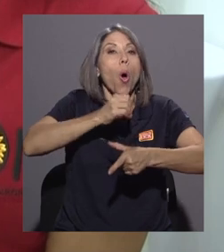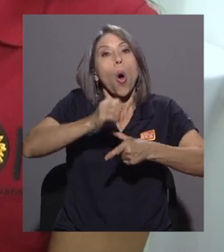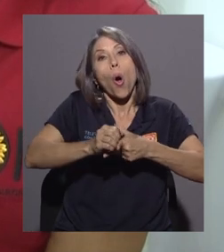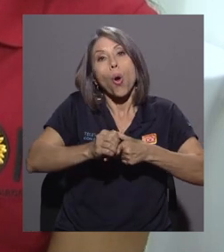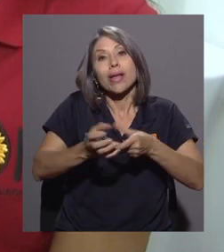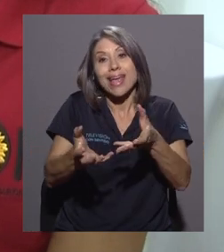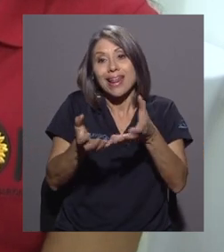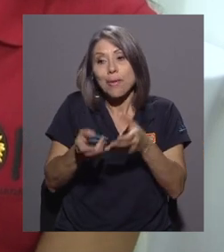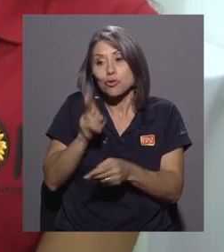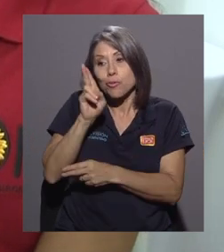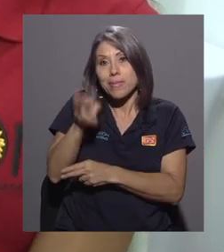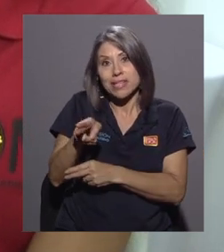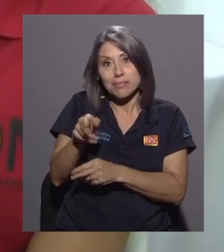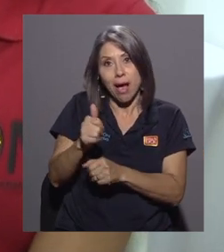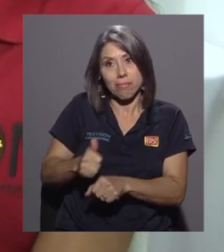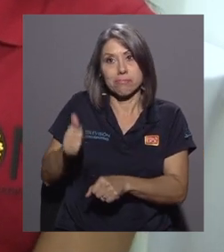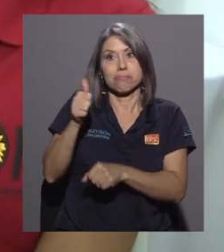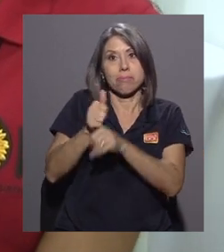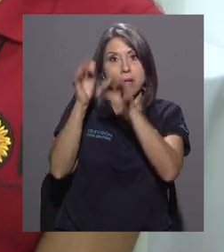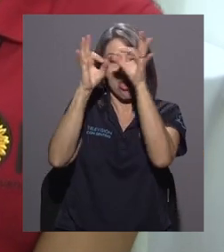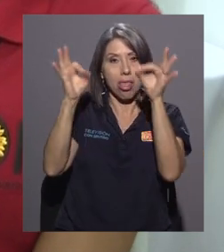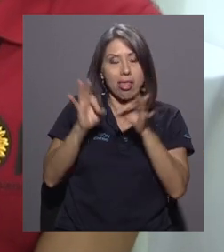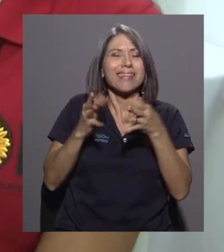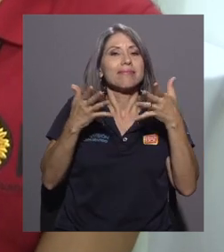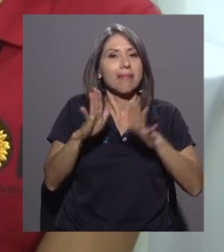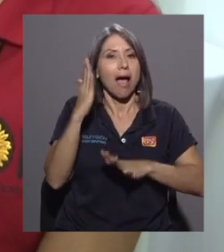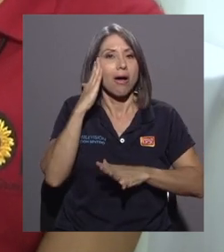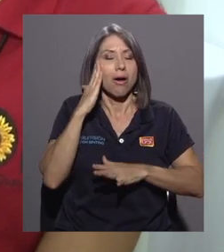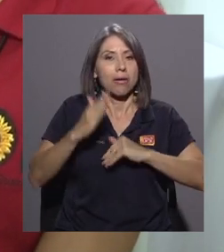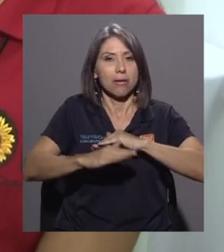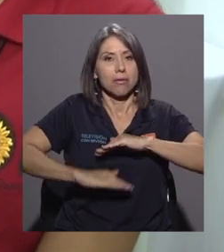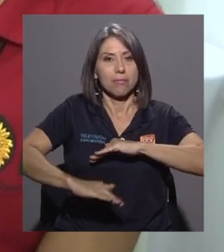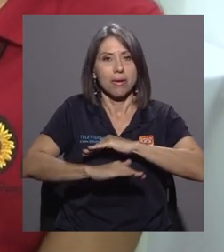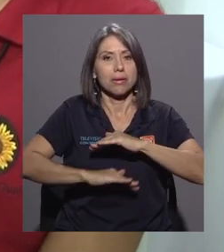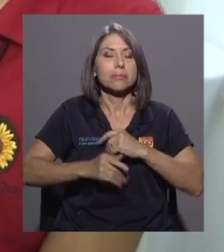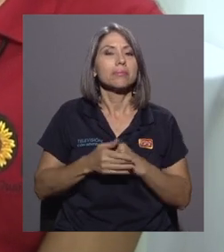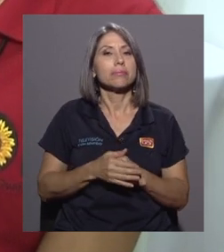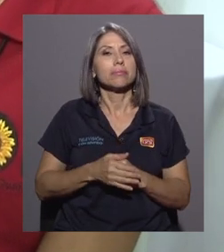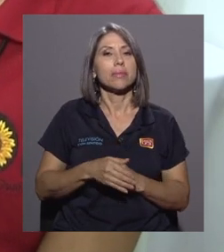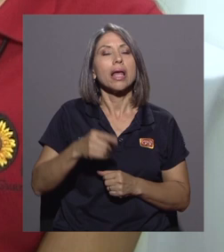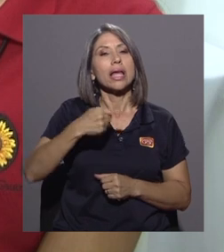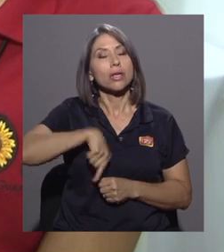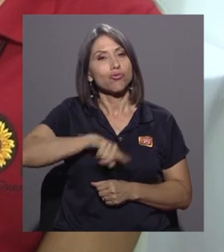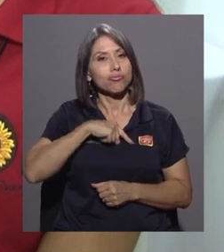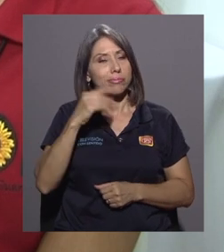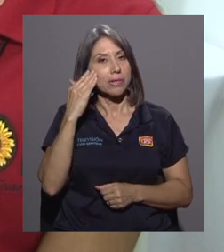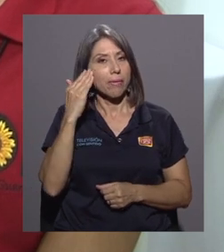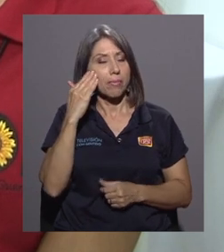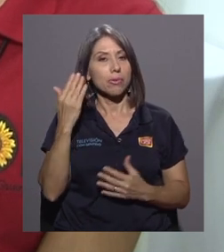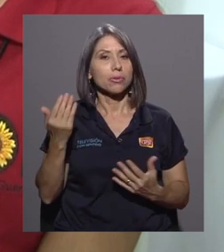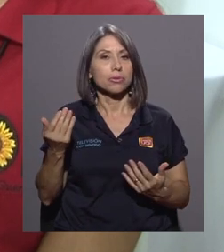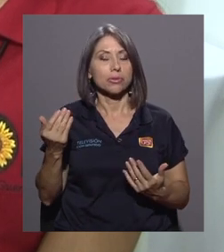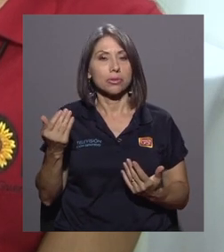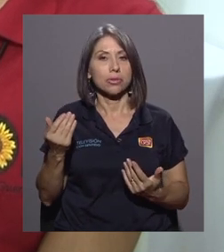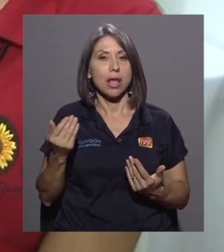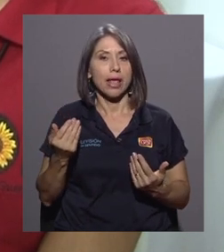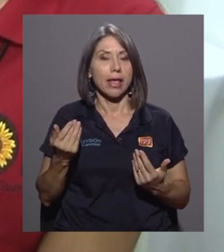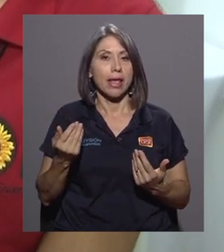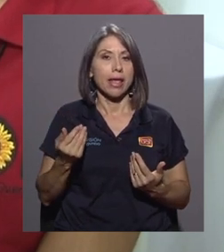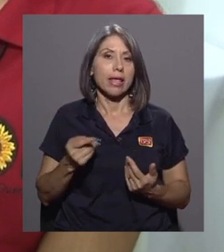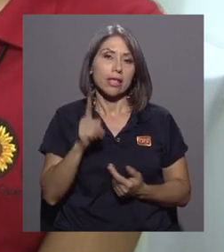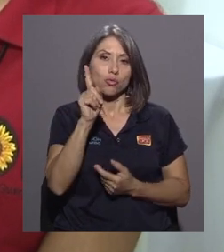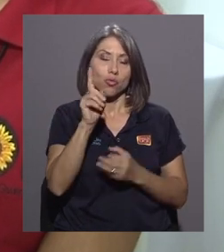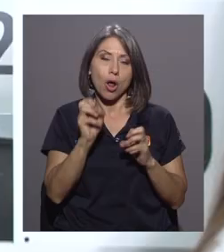posicionar esta misma empresa, ya tenemos los conocimientos básicos y sabemos de que es